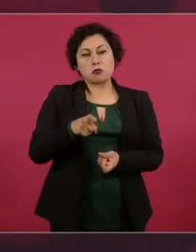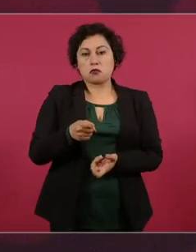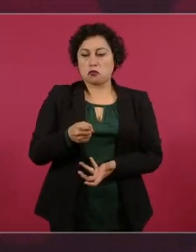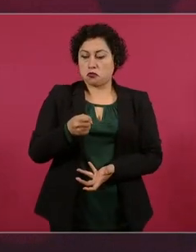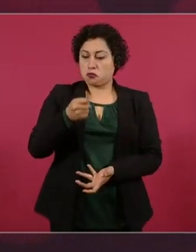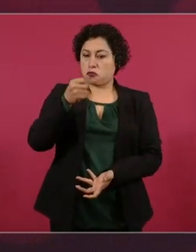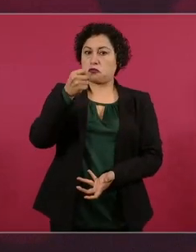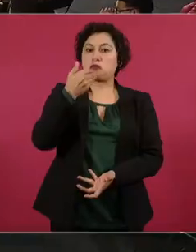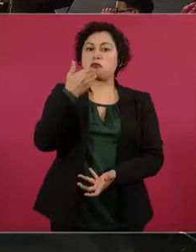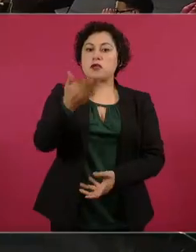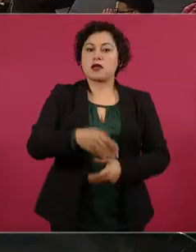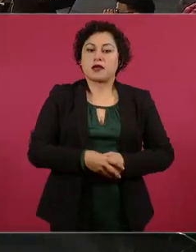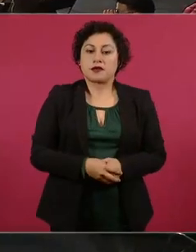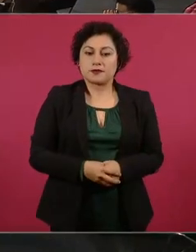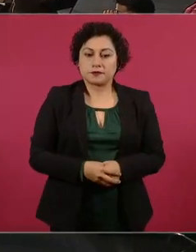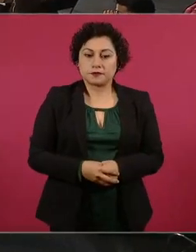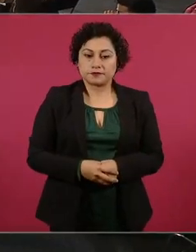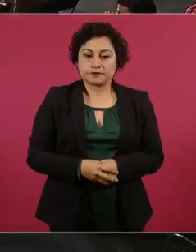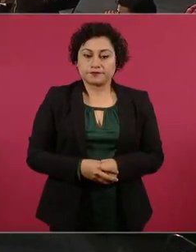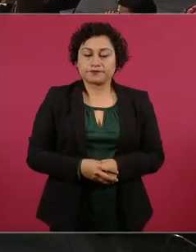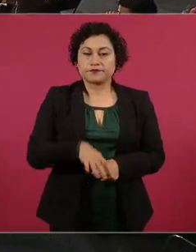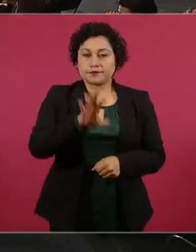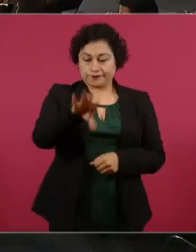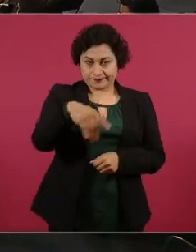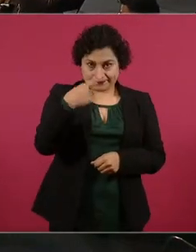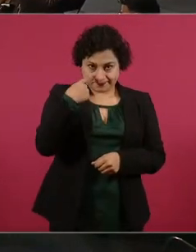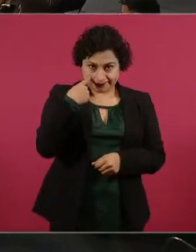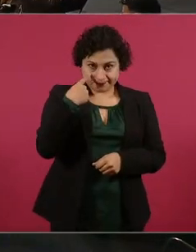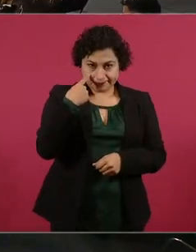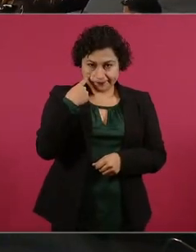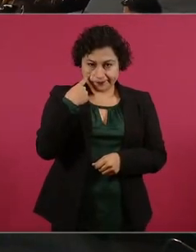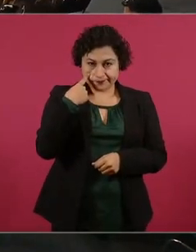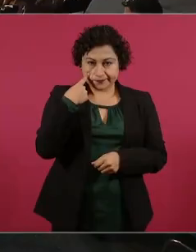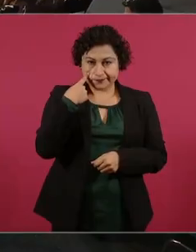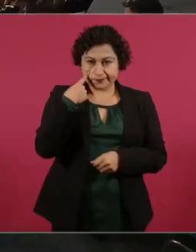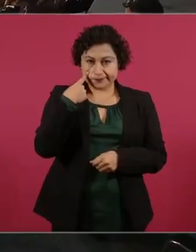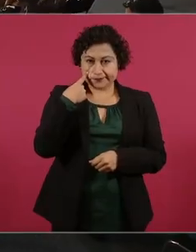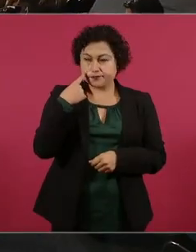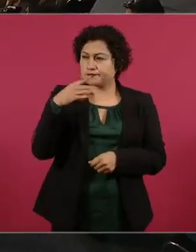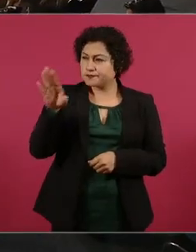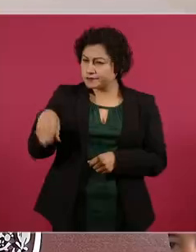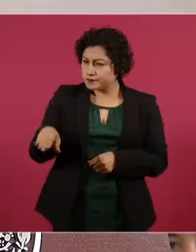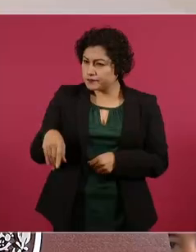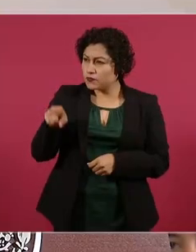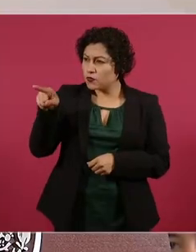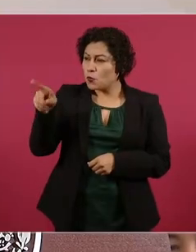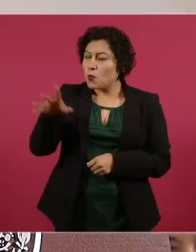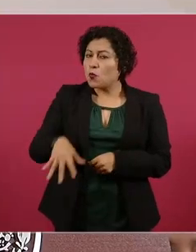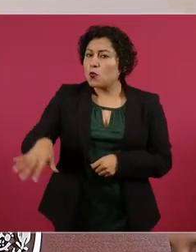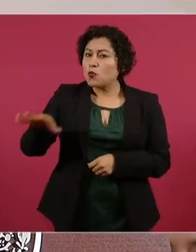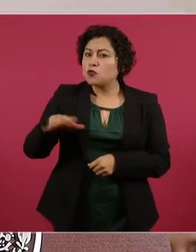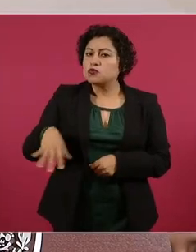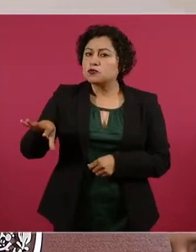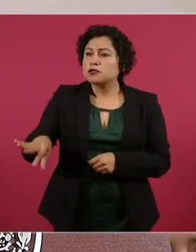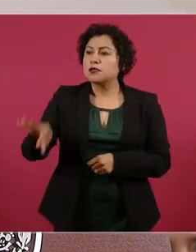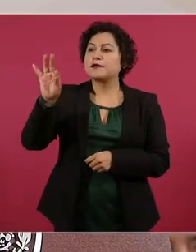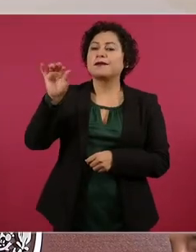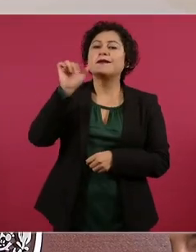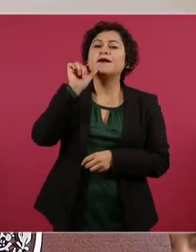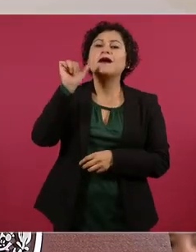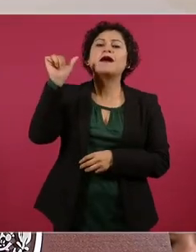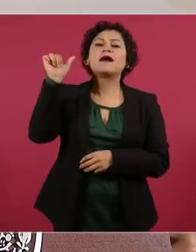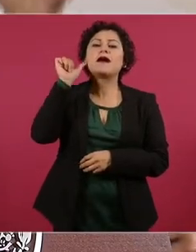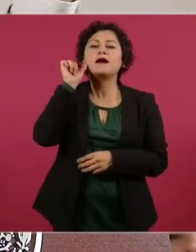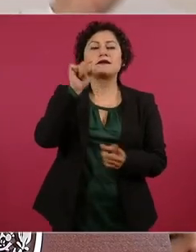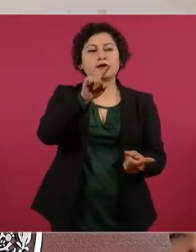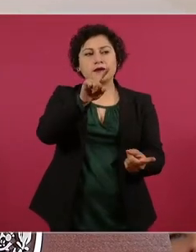Miren, a ver si está el reporte de ayer de la recaudación,